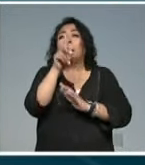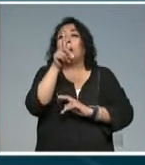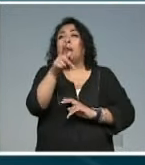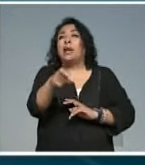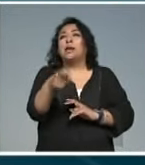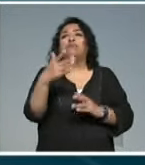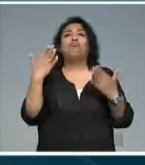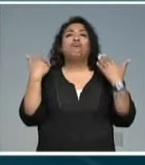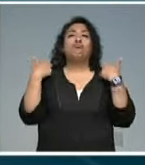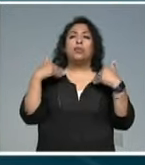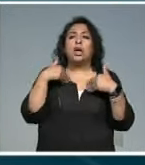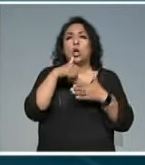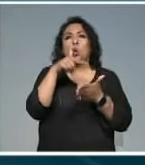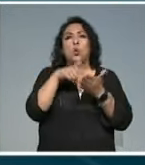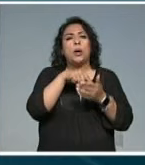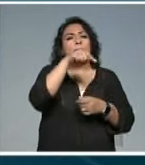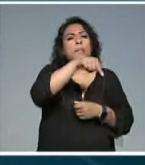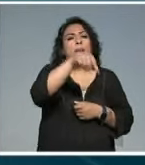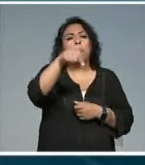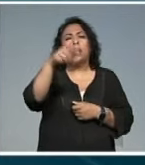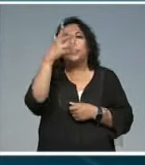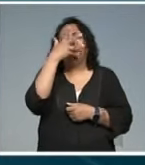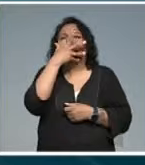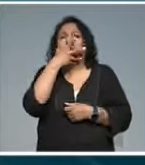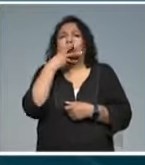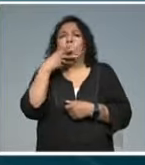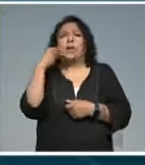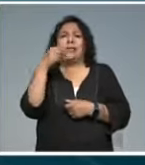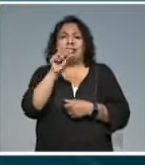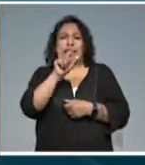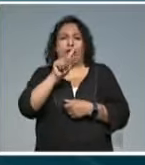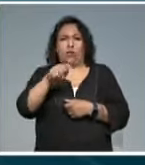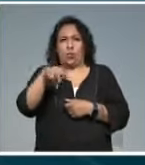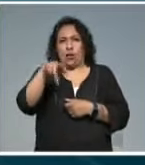un paseo por todos los santuarios de México.